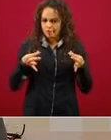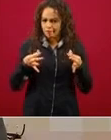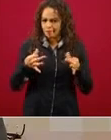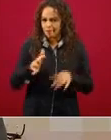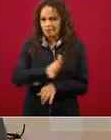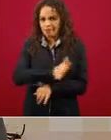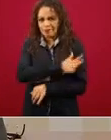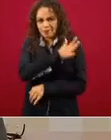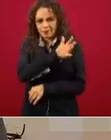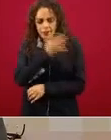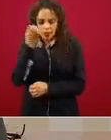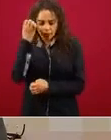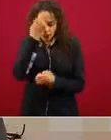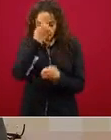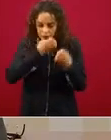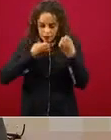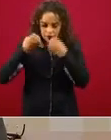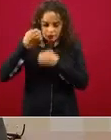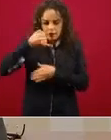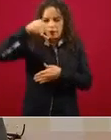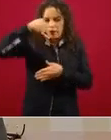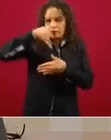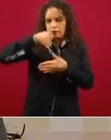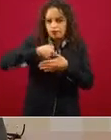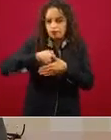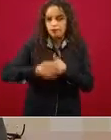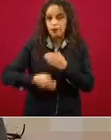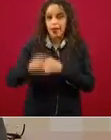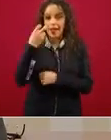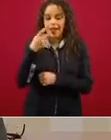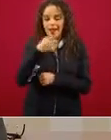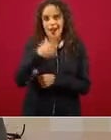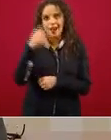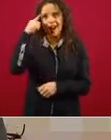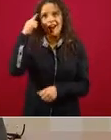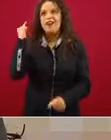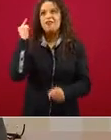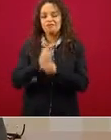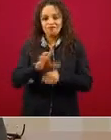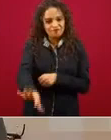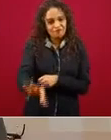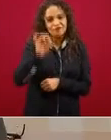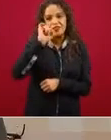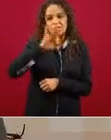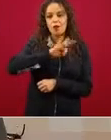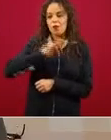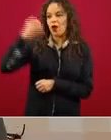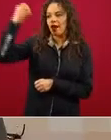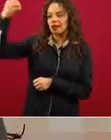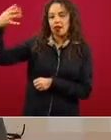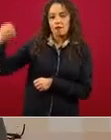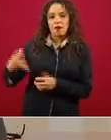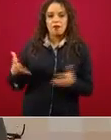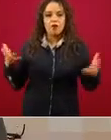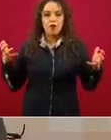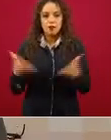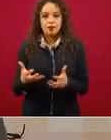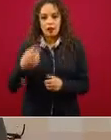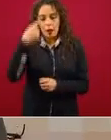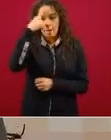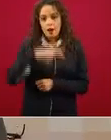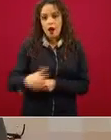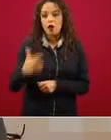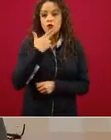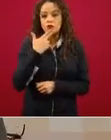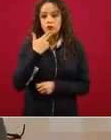sofisticado análisis que nos llevó a diseñar el semáforo, después hacerlo simple y operativo respecto a la